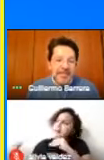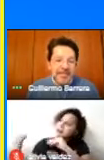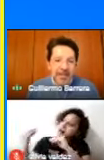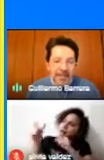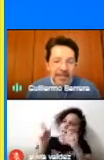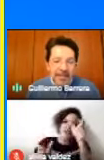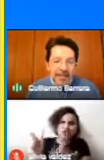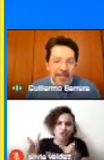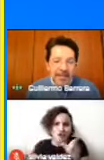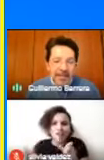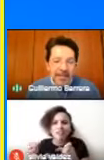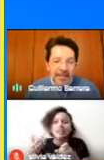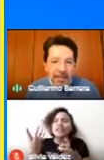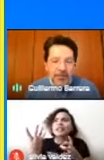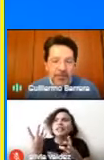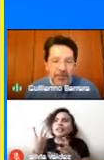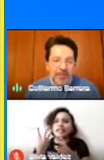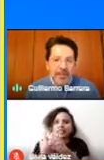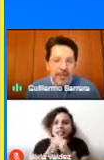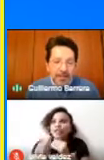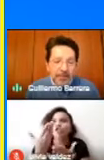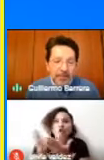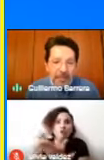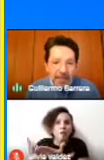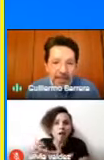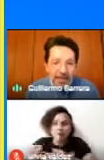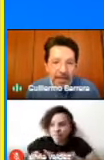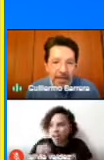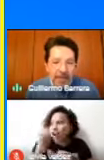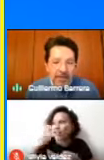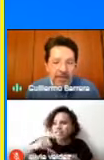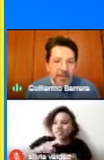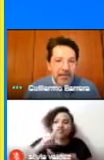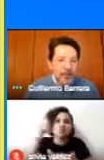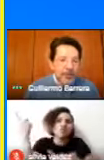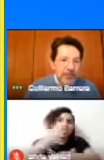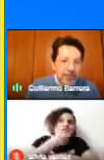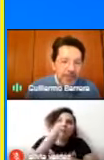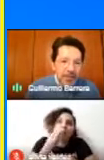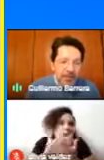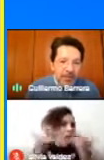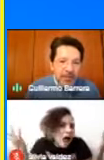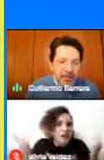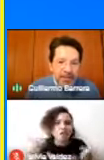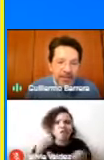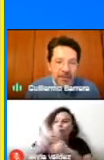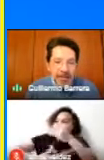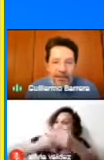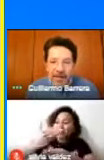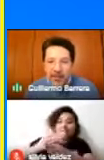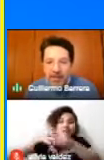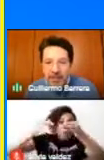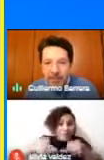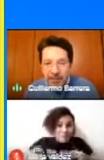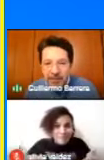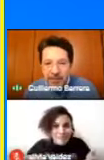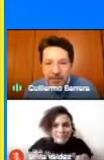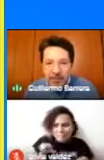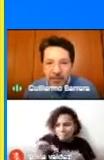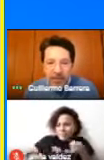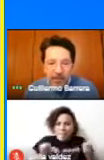gente, salir y comprar las cosas que requieren para el día a día, los procesos de seguridad, el manejo